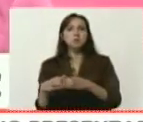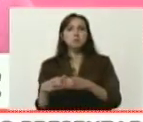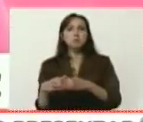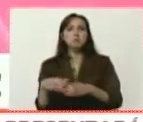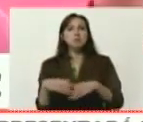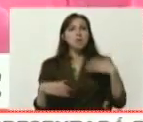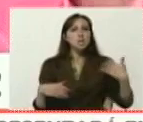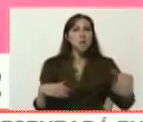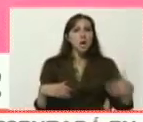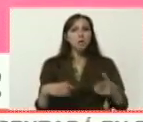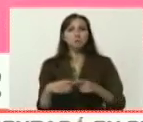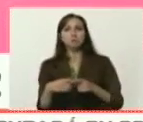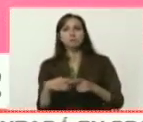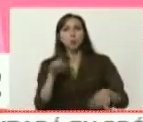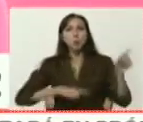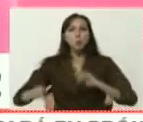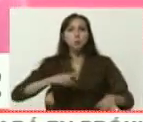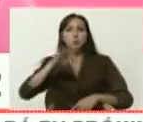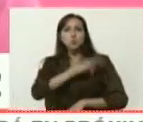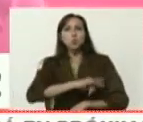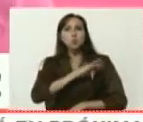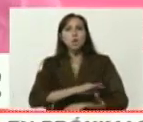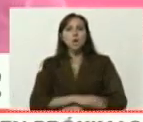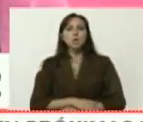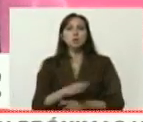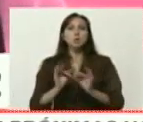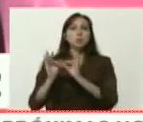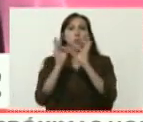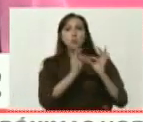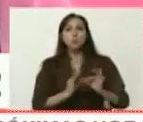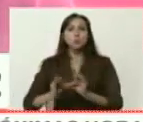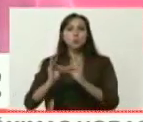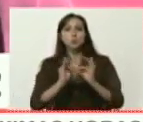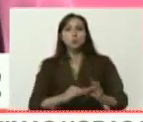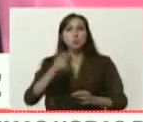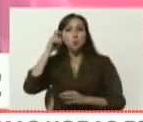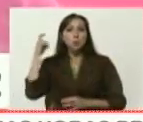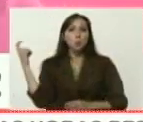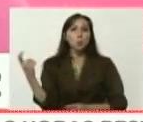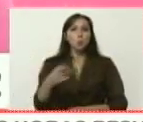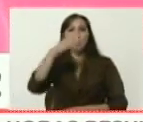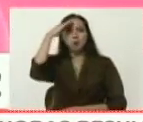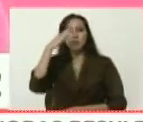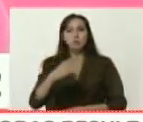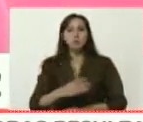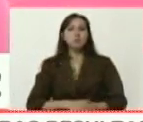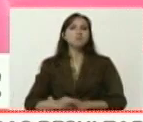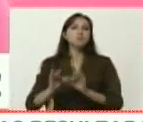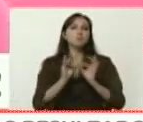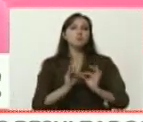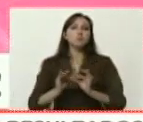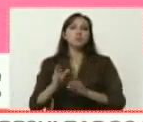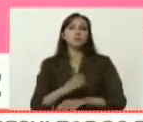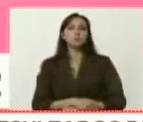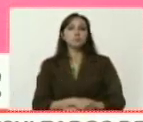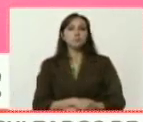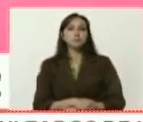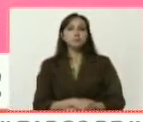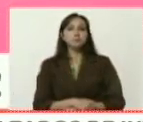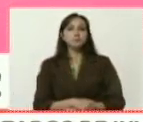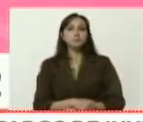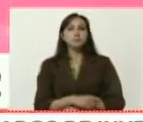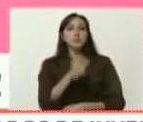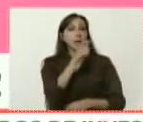izquierda, de los movimientos sociales, en unión cívico-militar. No hay posibilidad para otra cosa. Y los